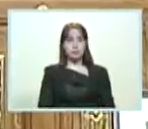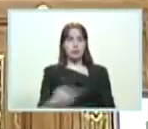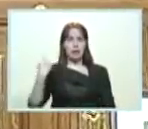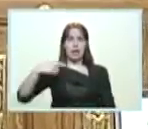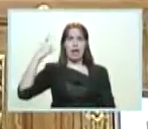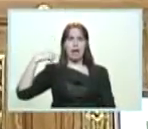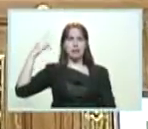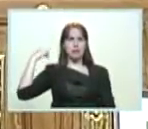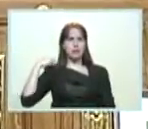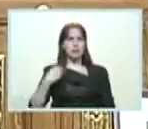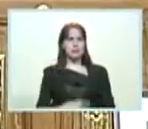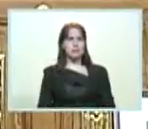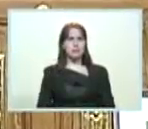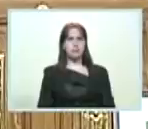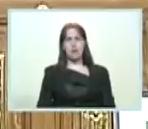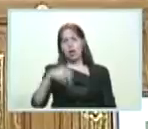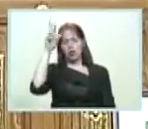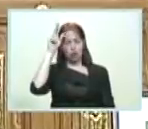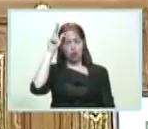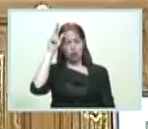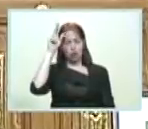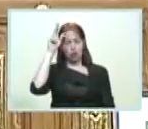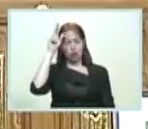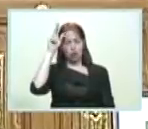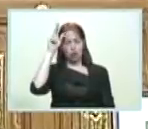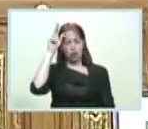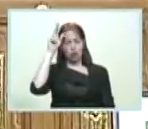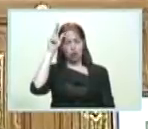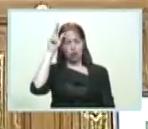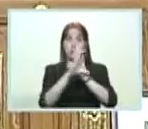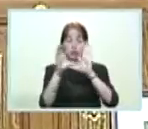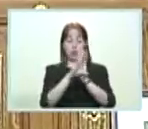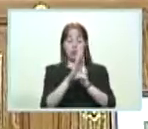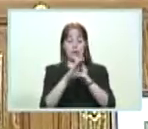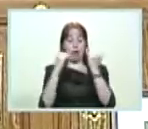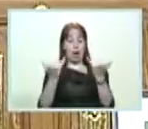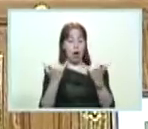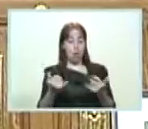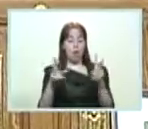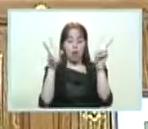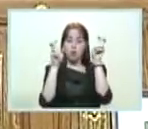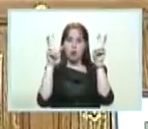ayer, y todos estos días, mandando.